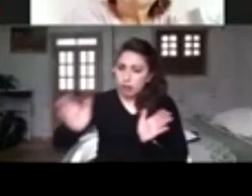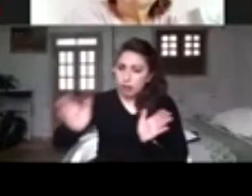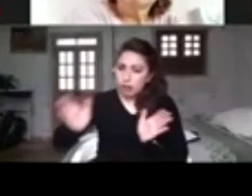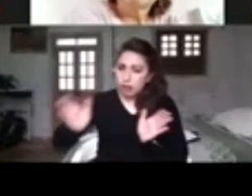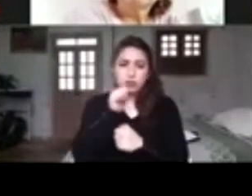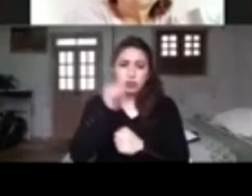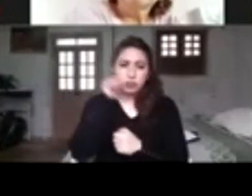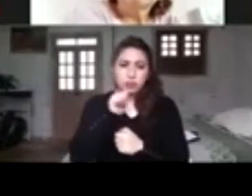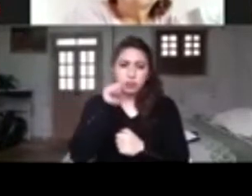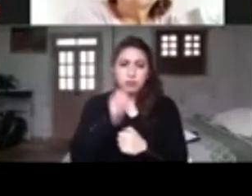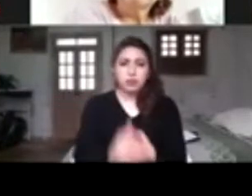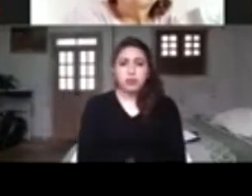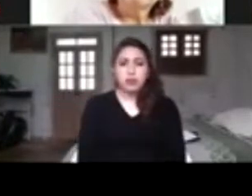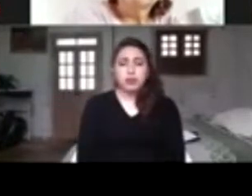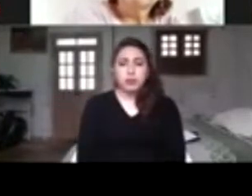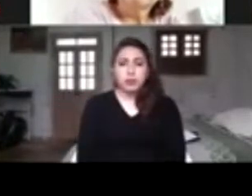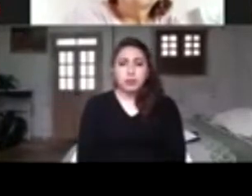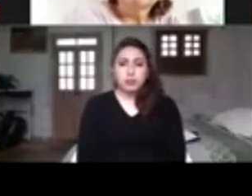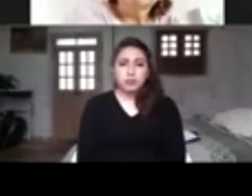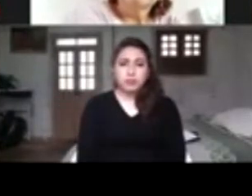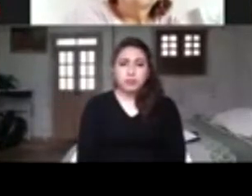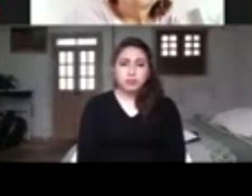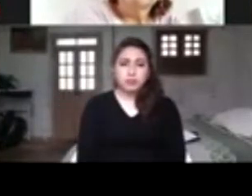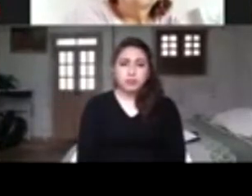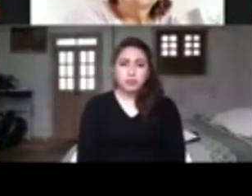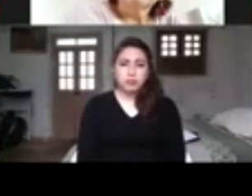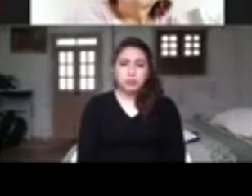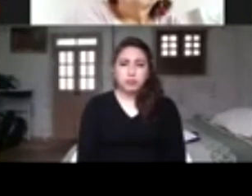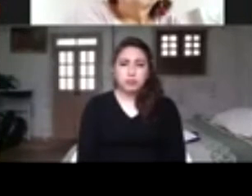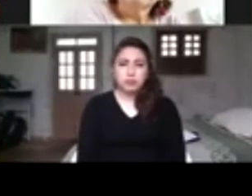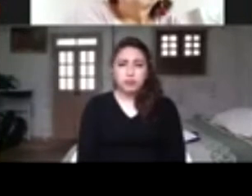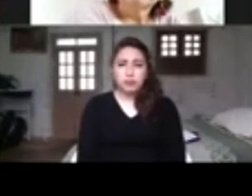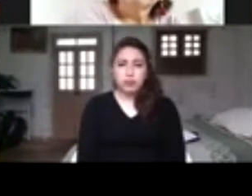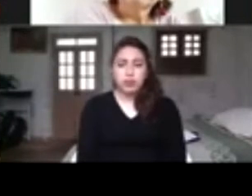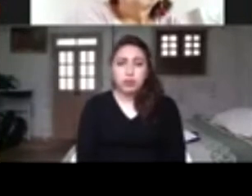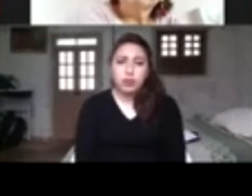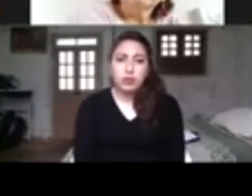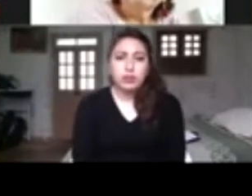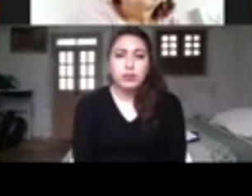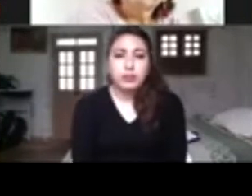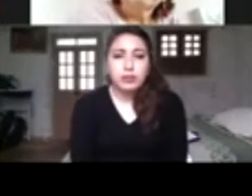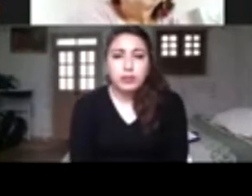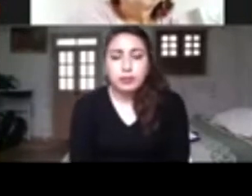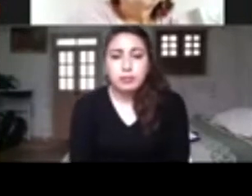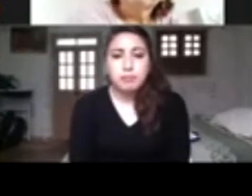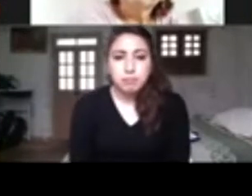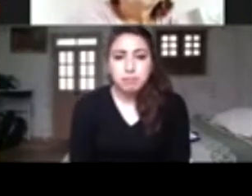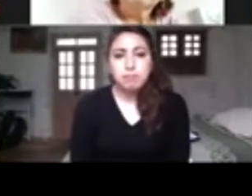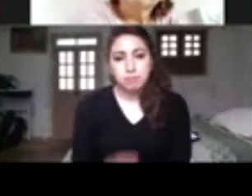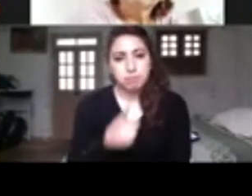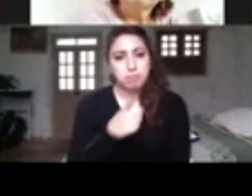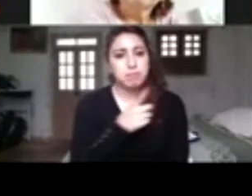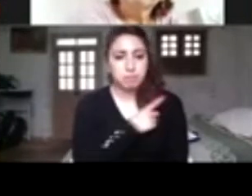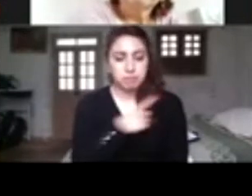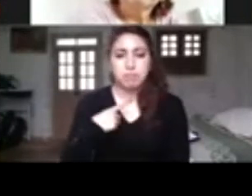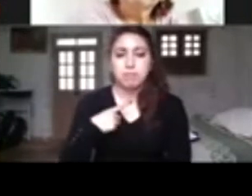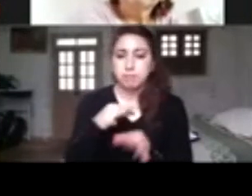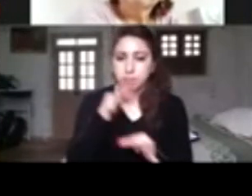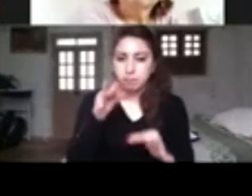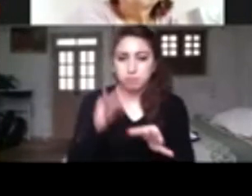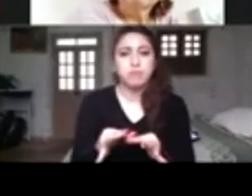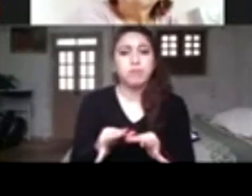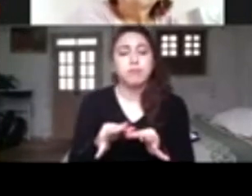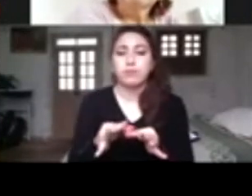diaria. No basta con suscribir un convenio. Garantizar el cumplimiento de estos derechos obliga a implementar una serie